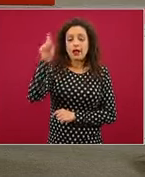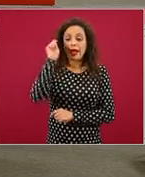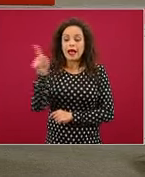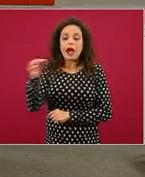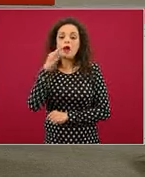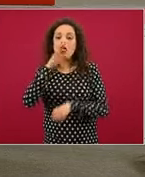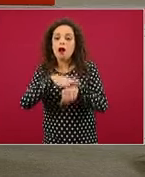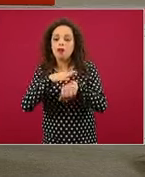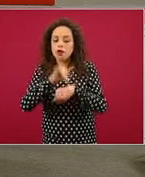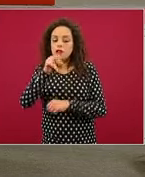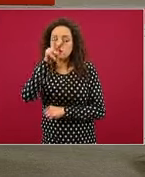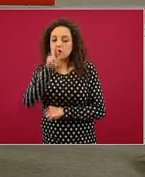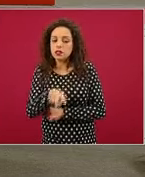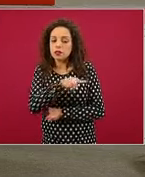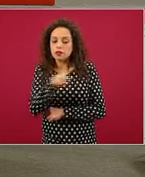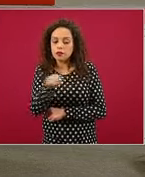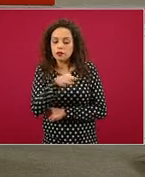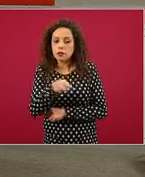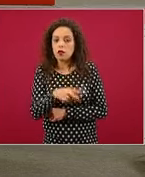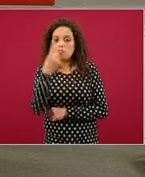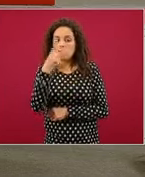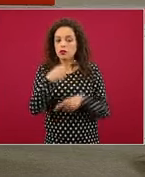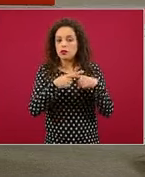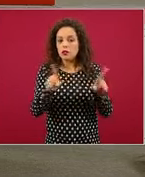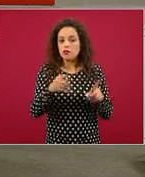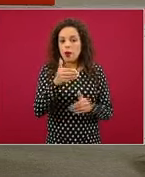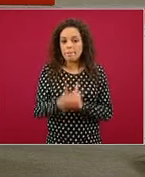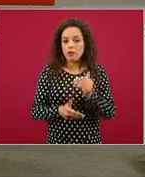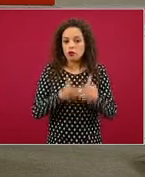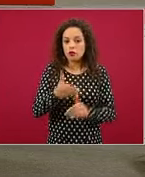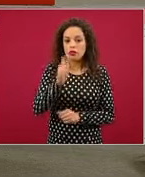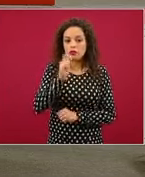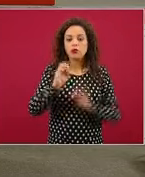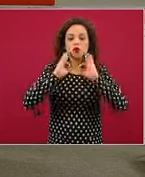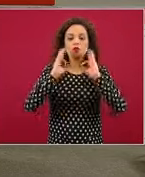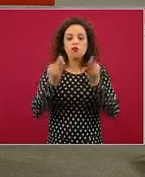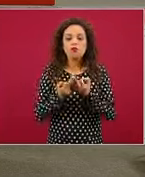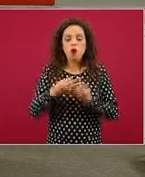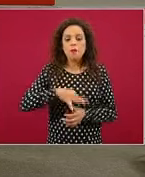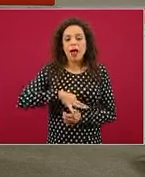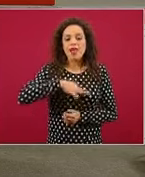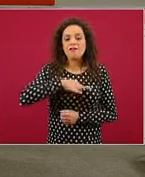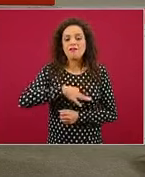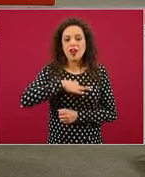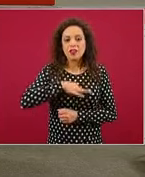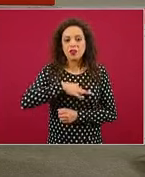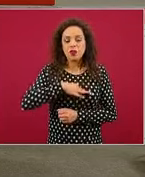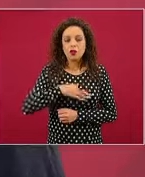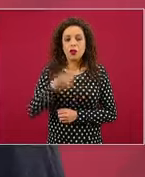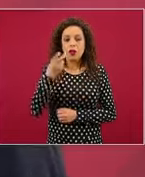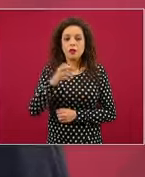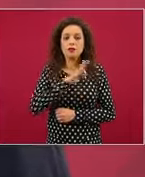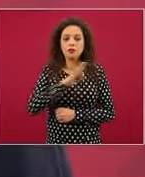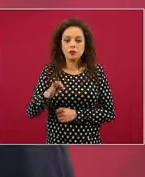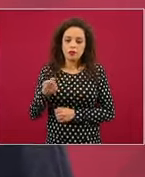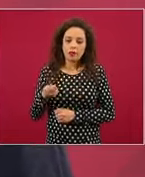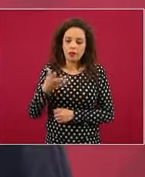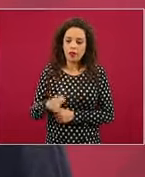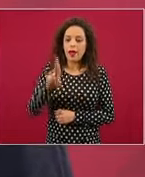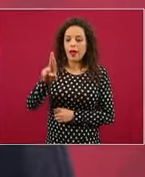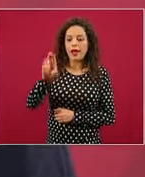efectivamente estamos ante dos procesos diferentes de infección, que por lo tanto podría considerarse una reinfección.